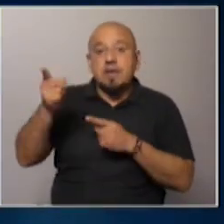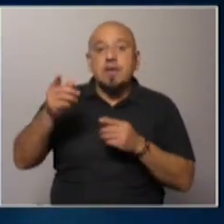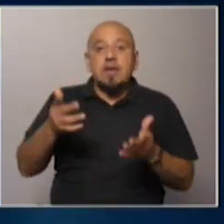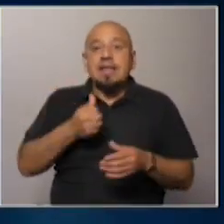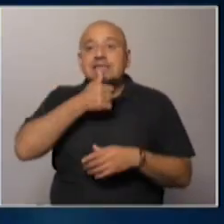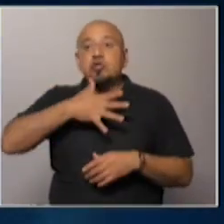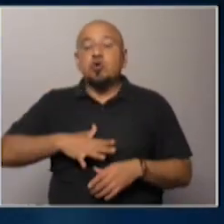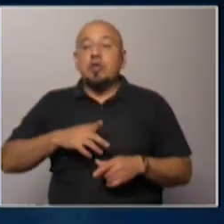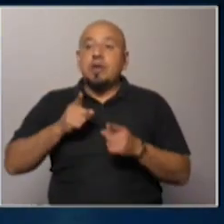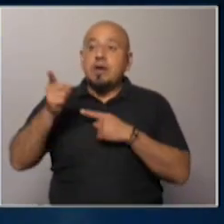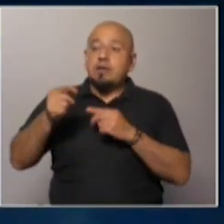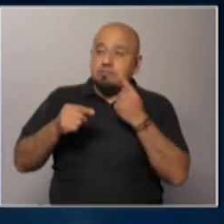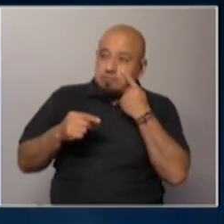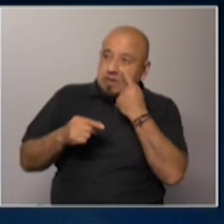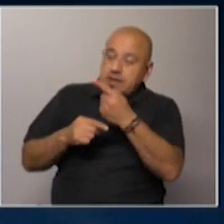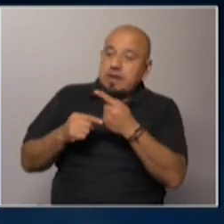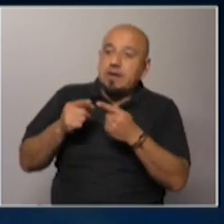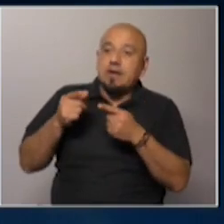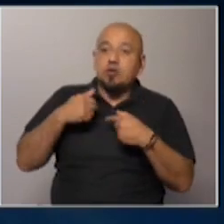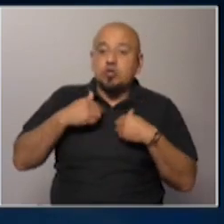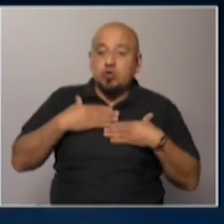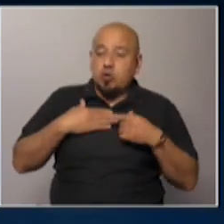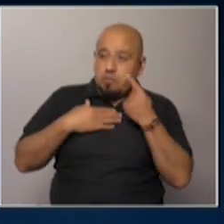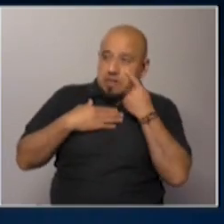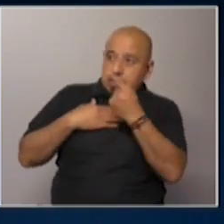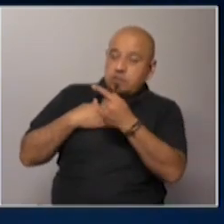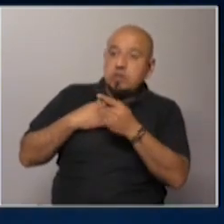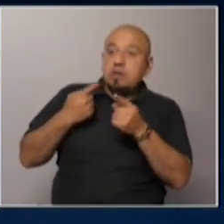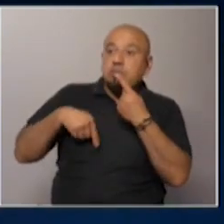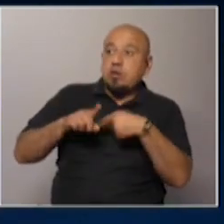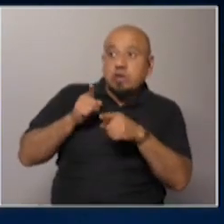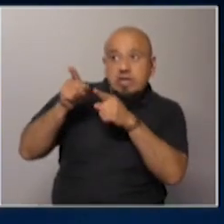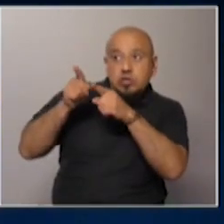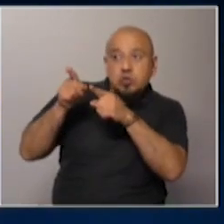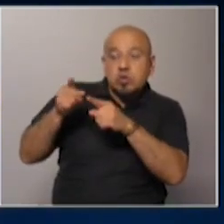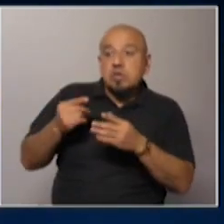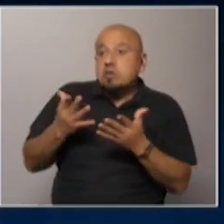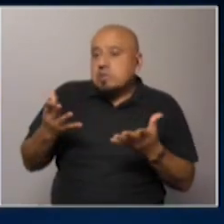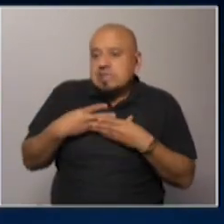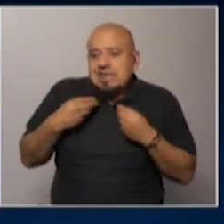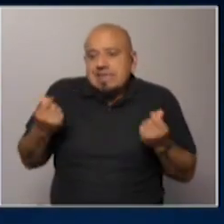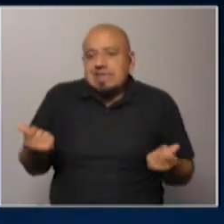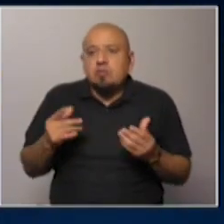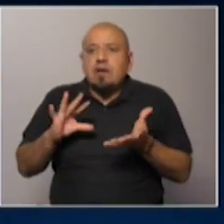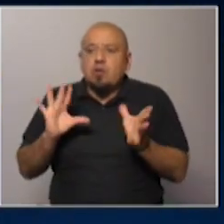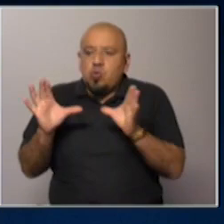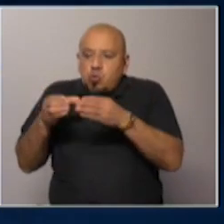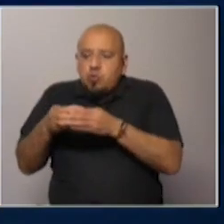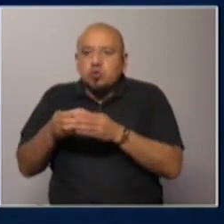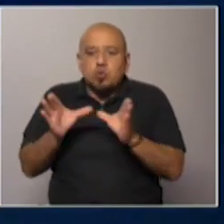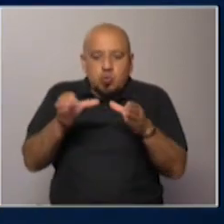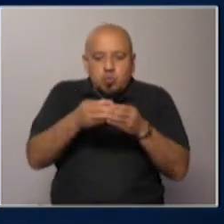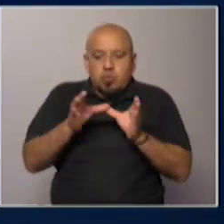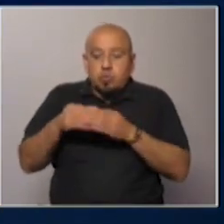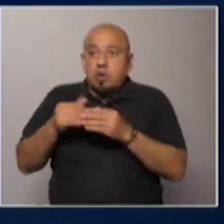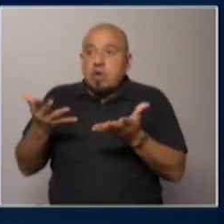historia en la geografía en la mirada también que tenemos eurocéntrica pero que ellos se sienten una sumatoria de tribus que es parte del fracaso que